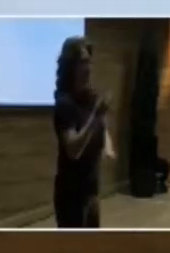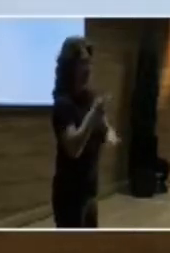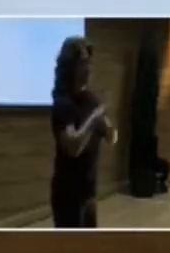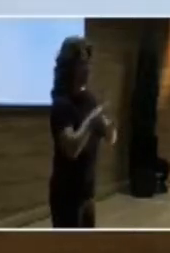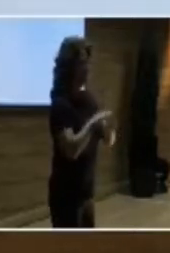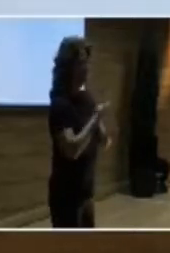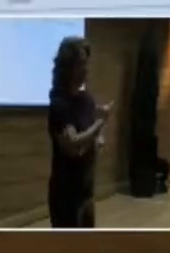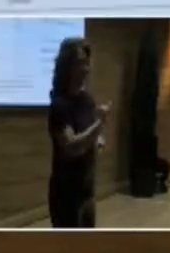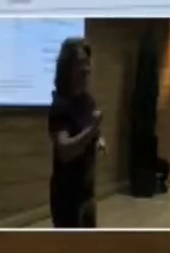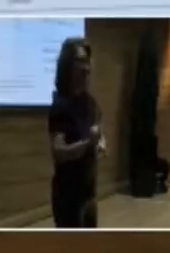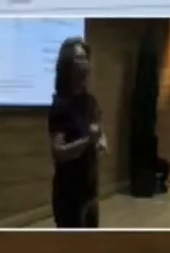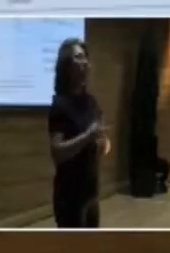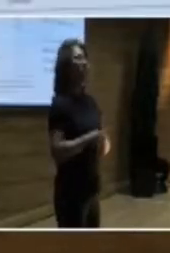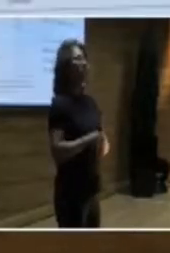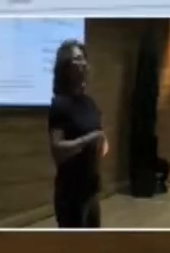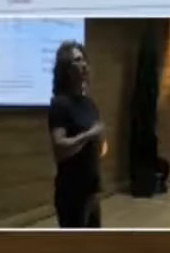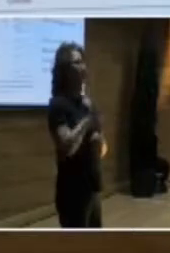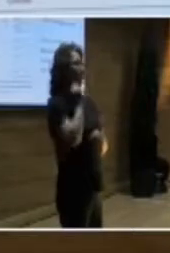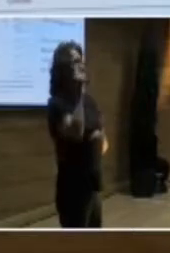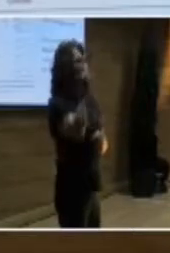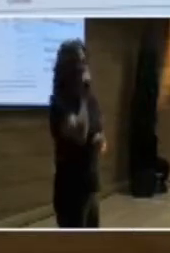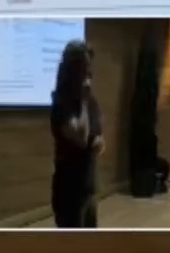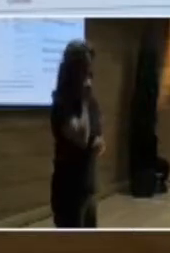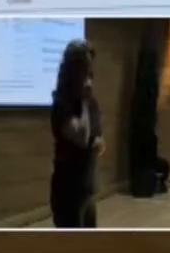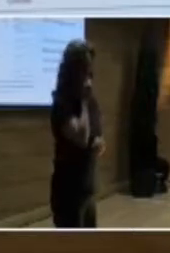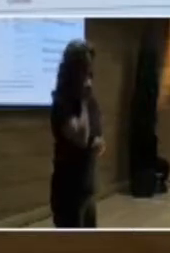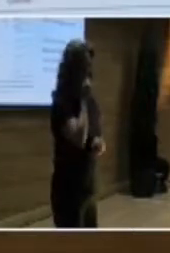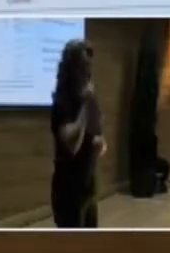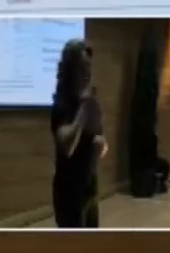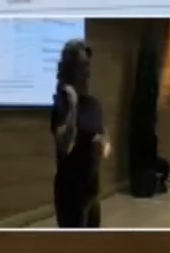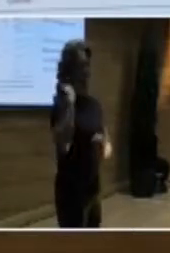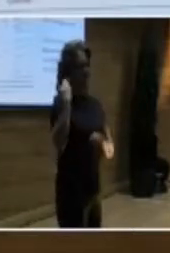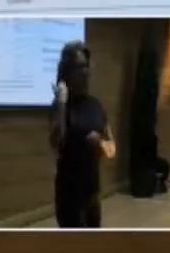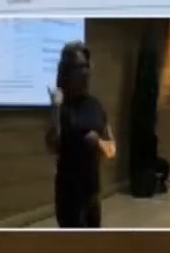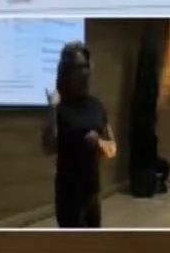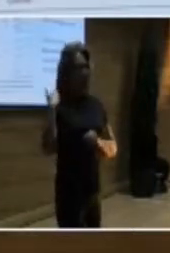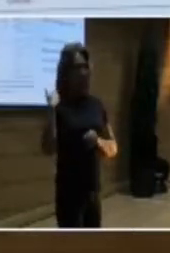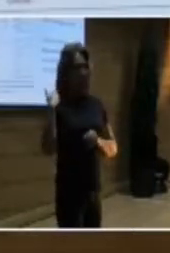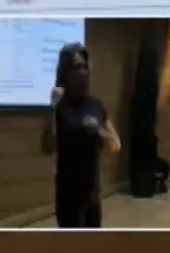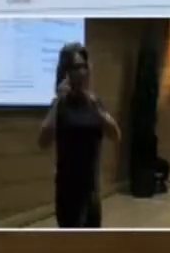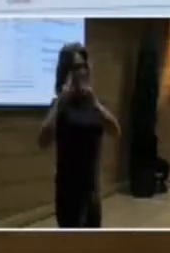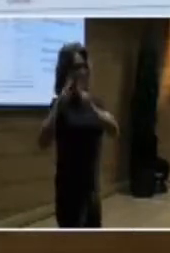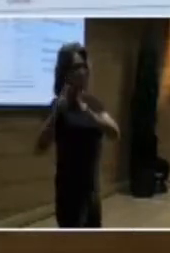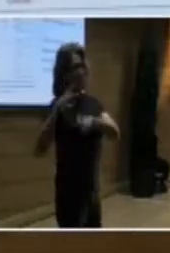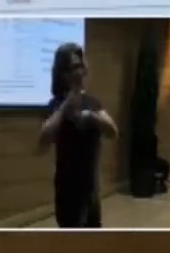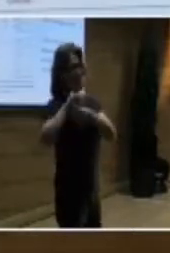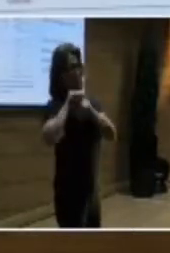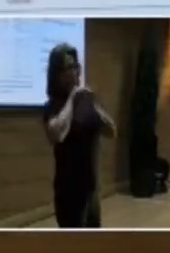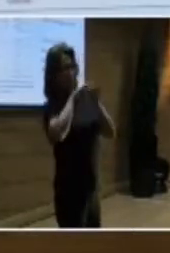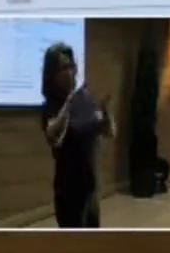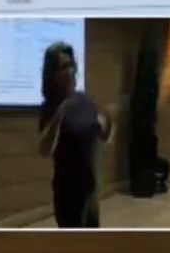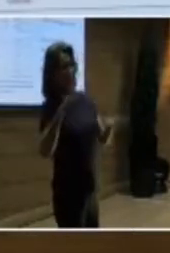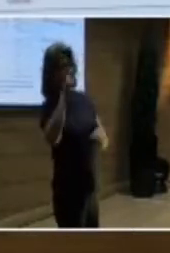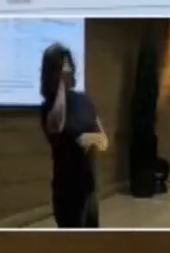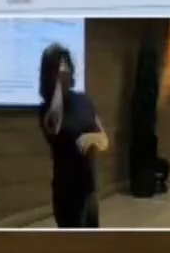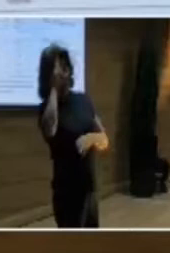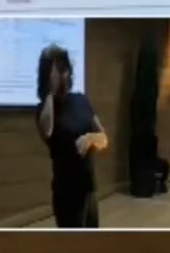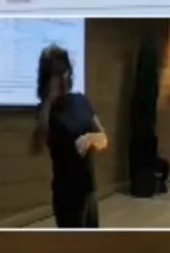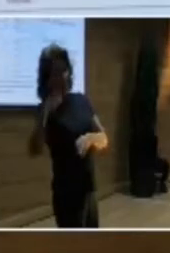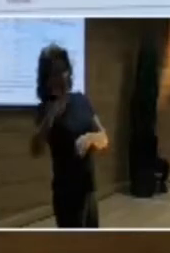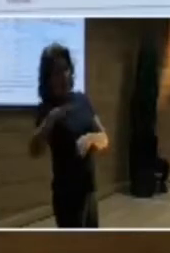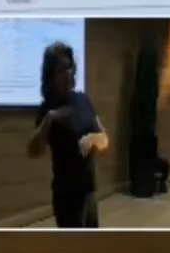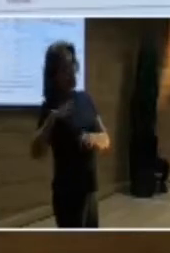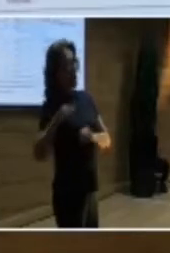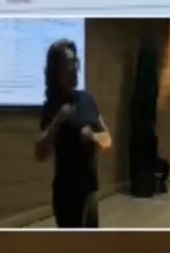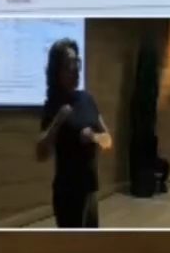Infradiagnóstico. Hace unos años, Teodoro del Ser, en su estudio epidemiológico hecho en Leganés, nos dejó sobre la mesa el